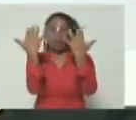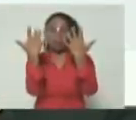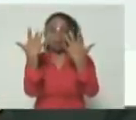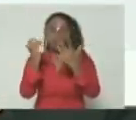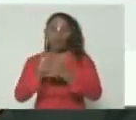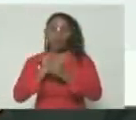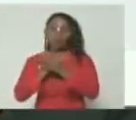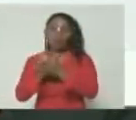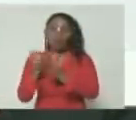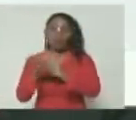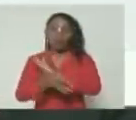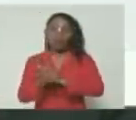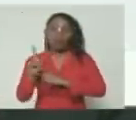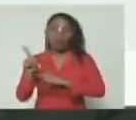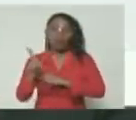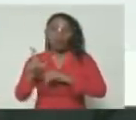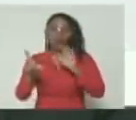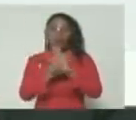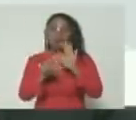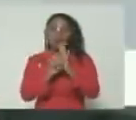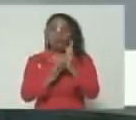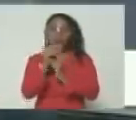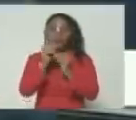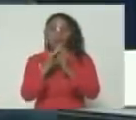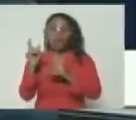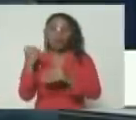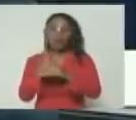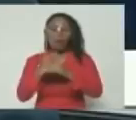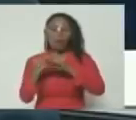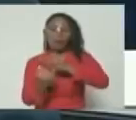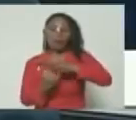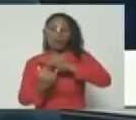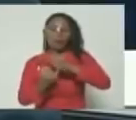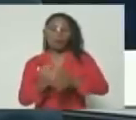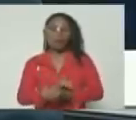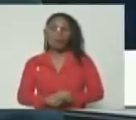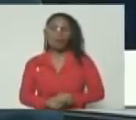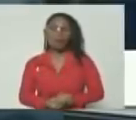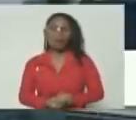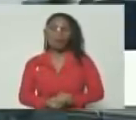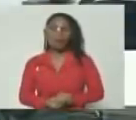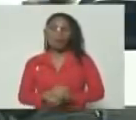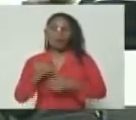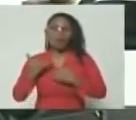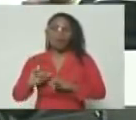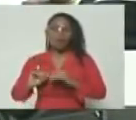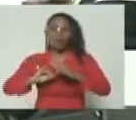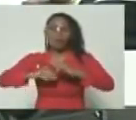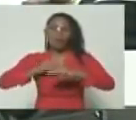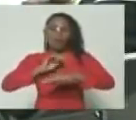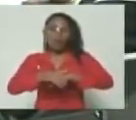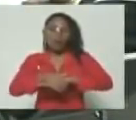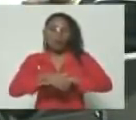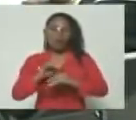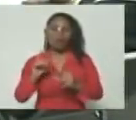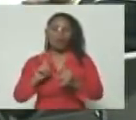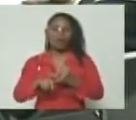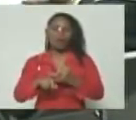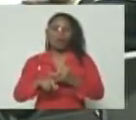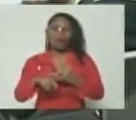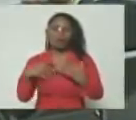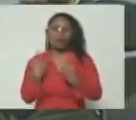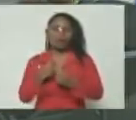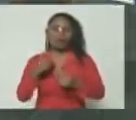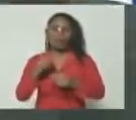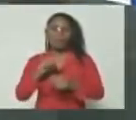Y la ley de emprendimiento creo que es el instrumento. Nicolás Ernesto, Jorge, compañera ministra de Finanzas,